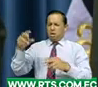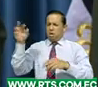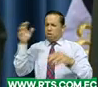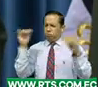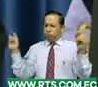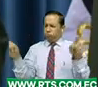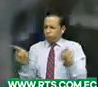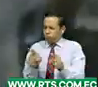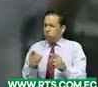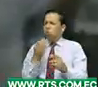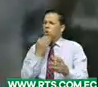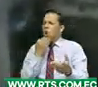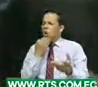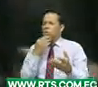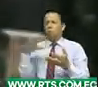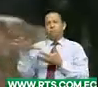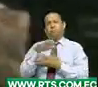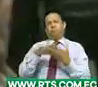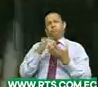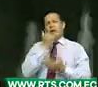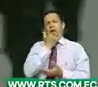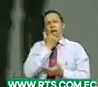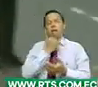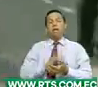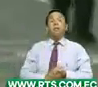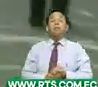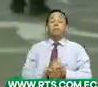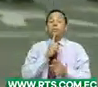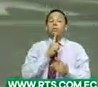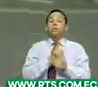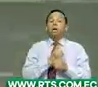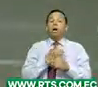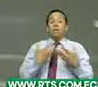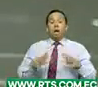y sesgadas. Rechazo que se suma al ya realizado por el primer